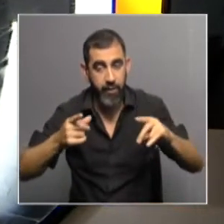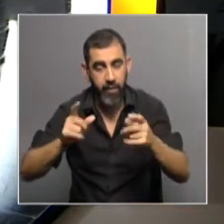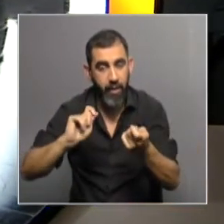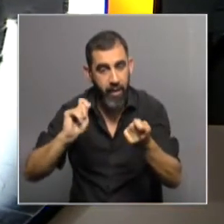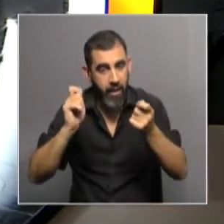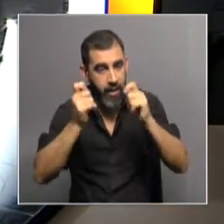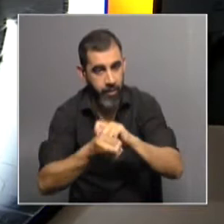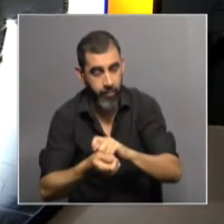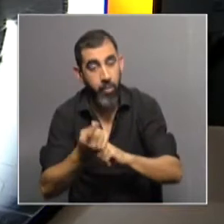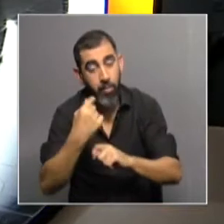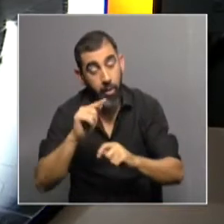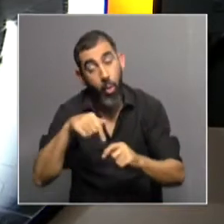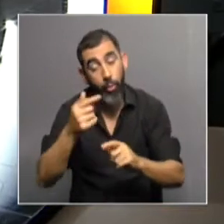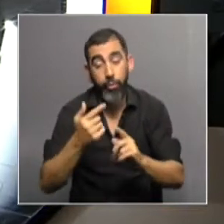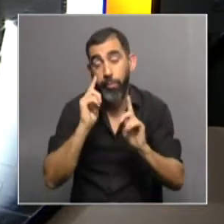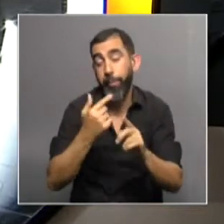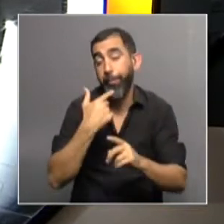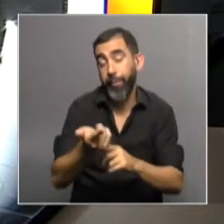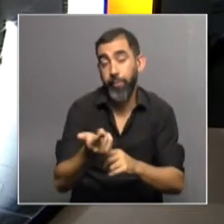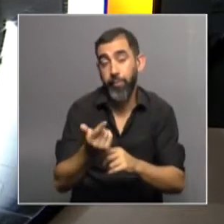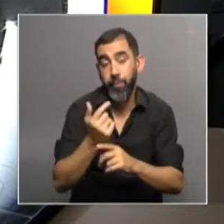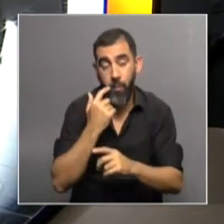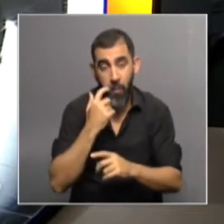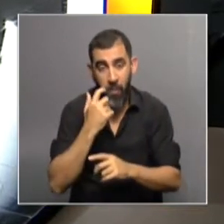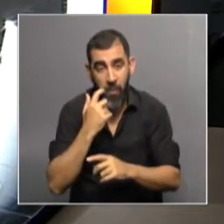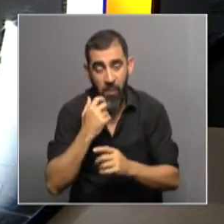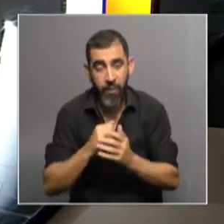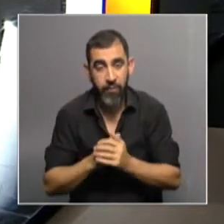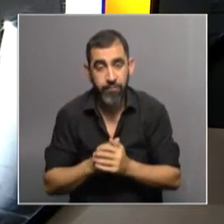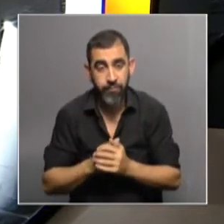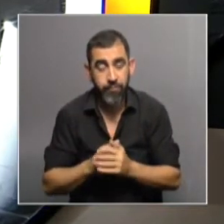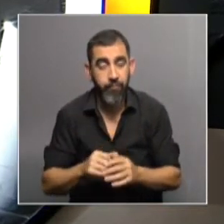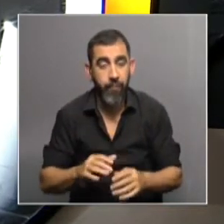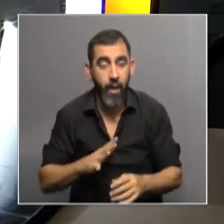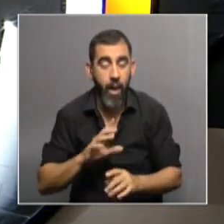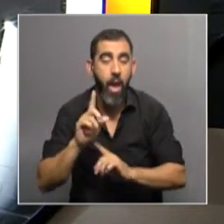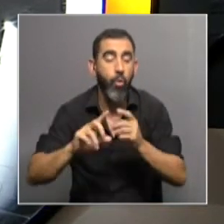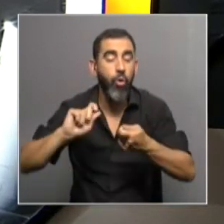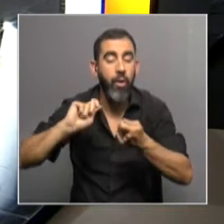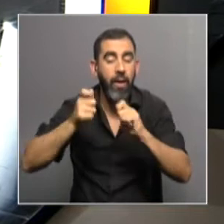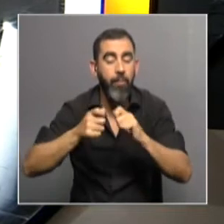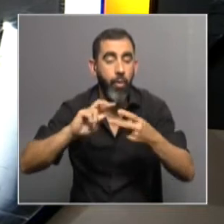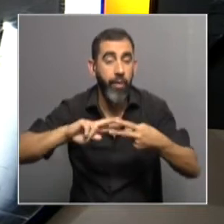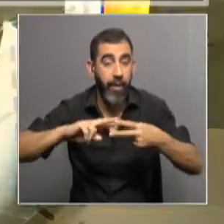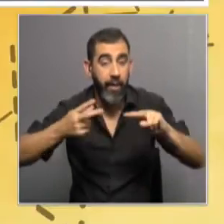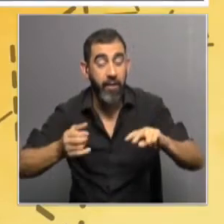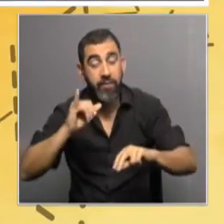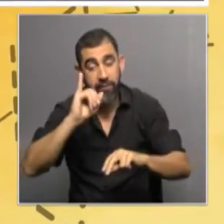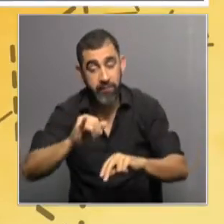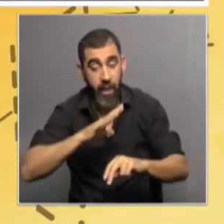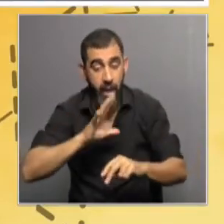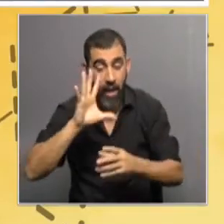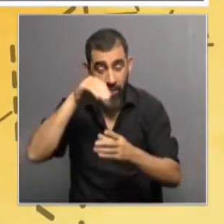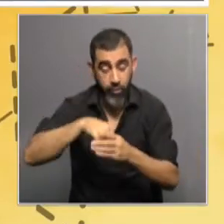pero en el otro extremo por ejemplo tenemos todo un grupo de alteraciones genéticas que de estar presentes en un